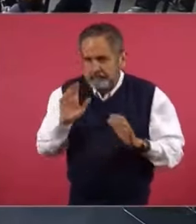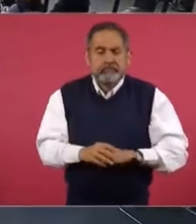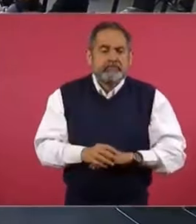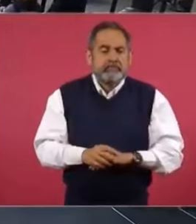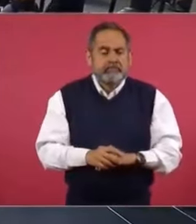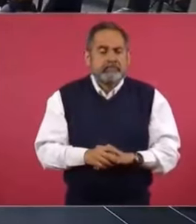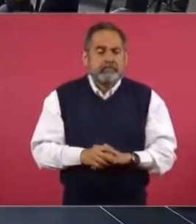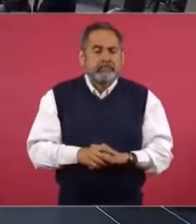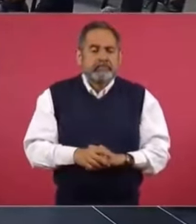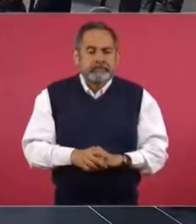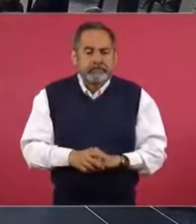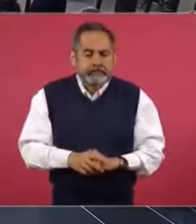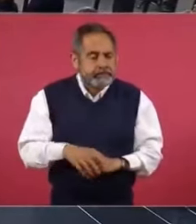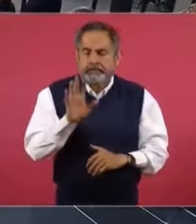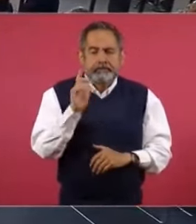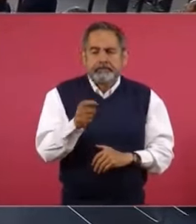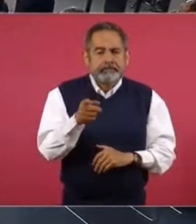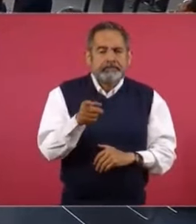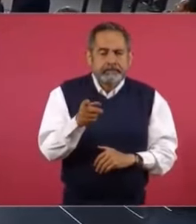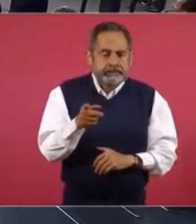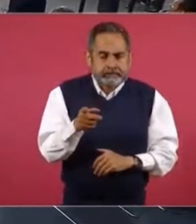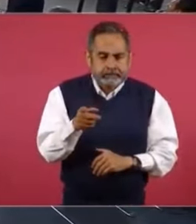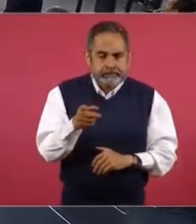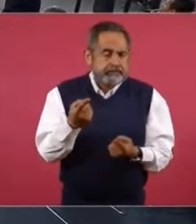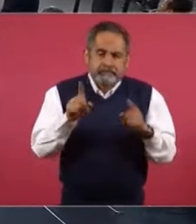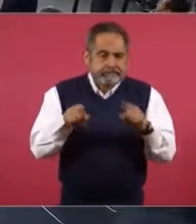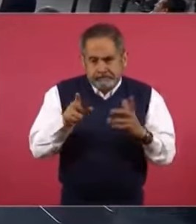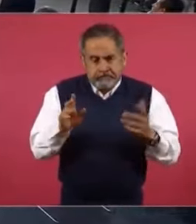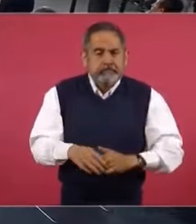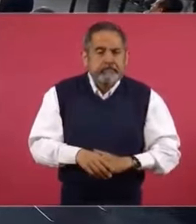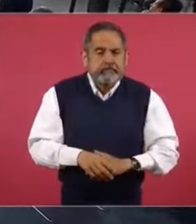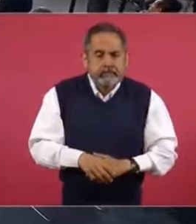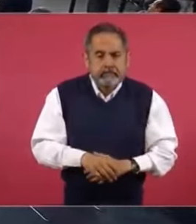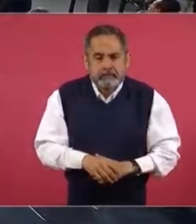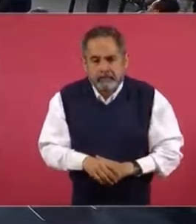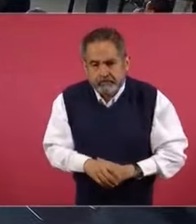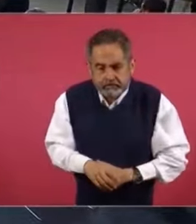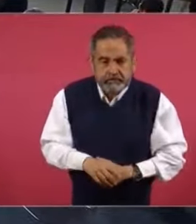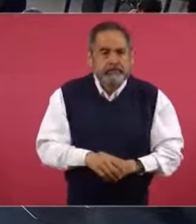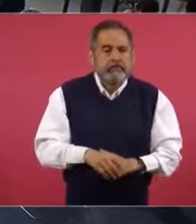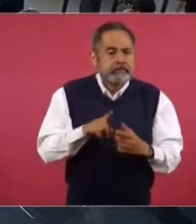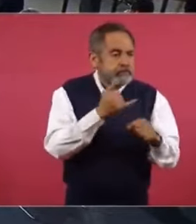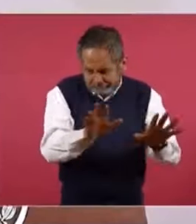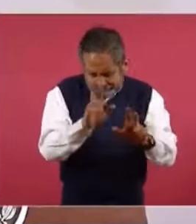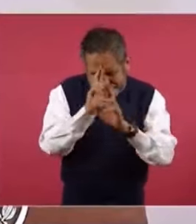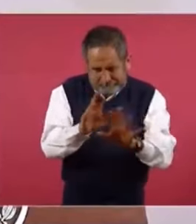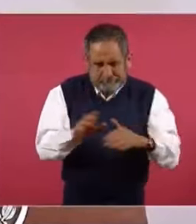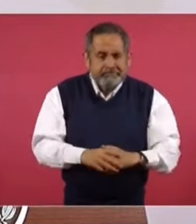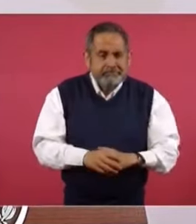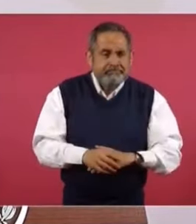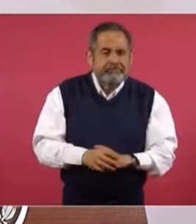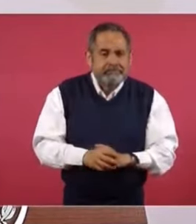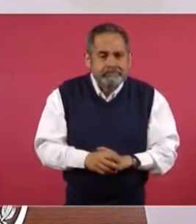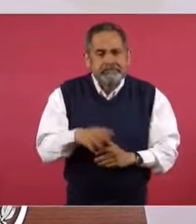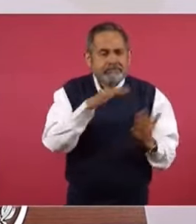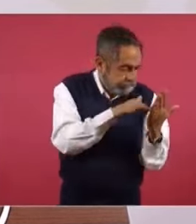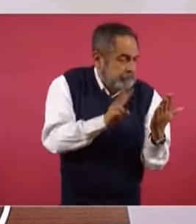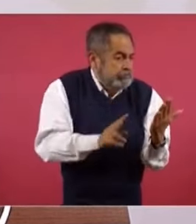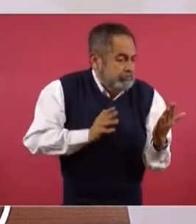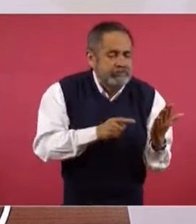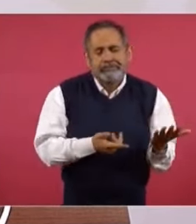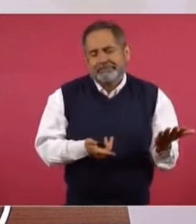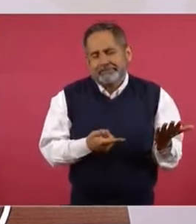¿Mande? Es que depende de dónde obtengamos información. Si leemos la